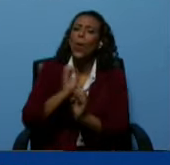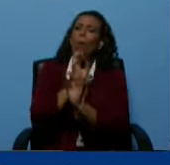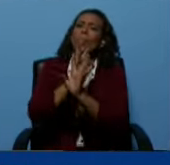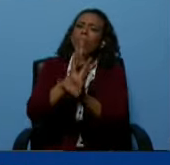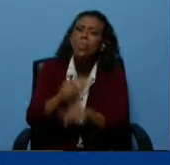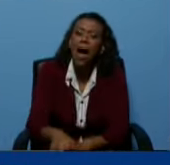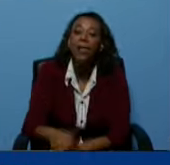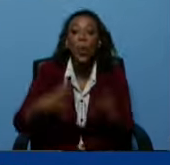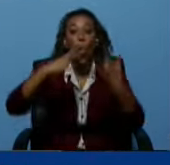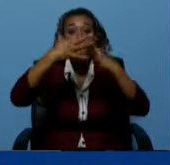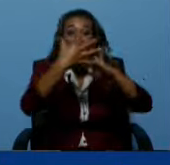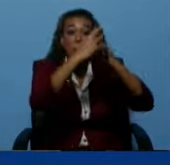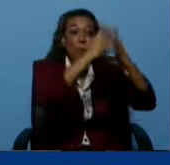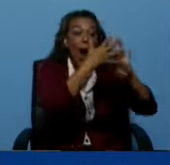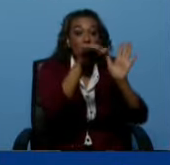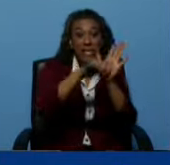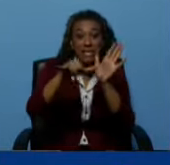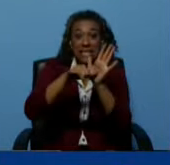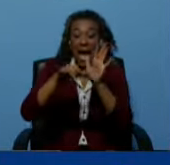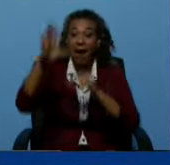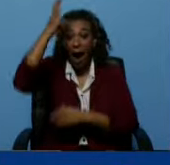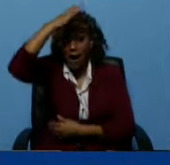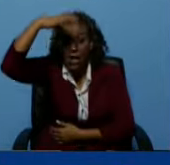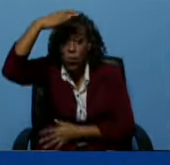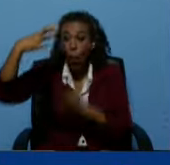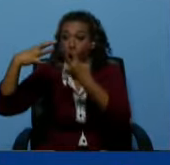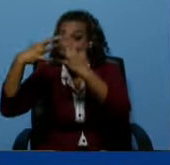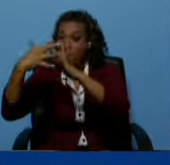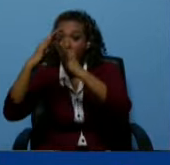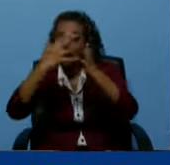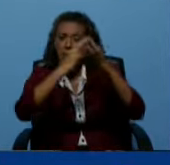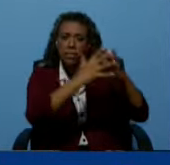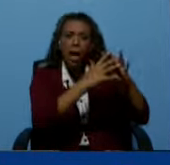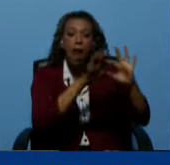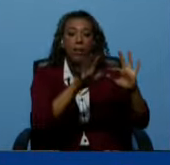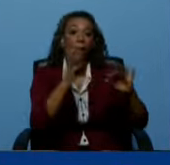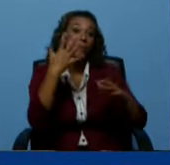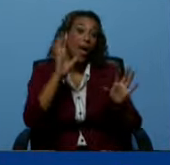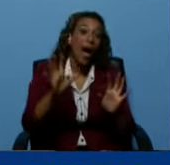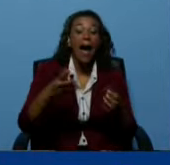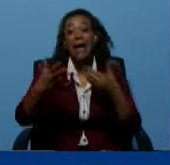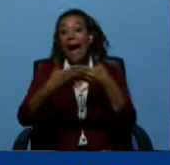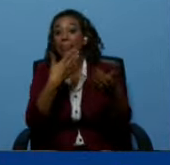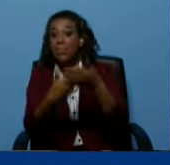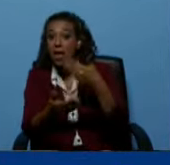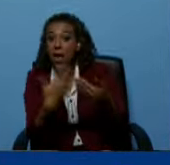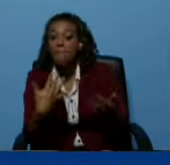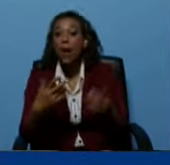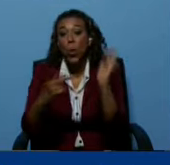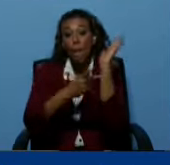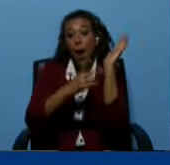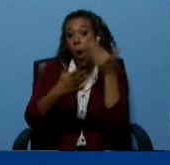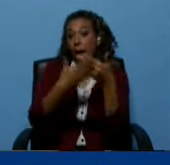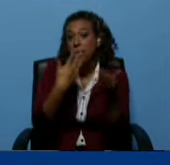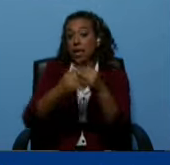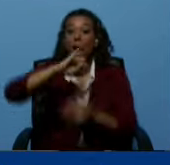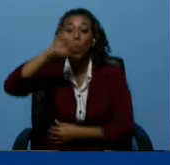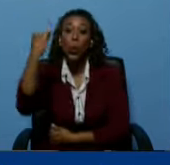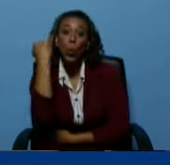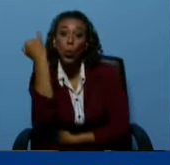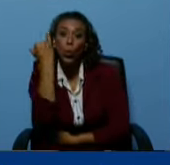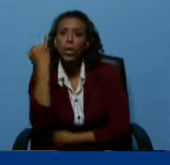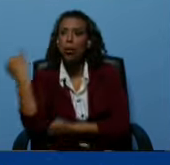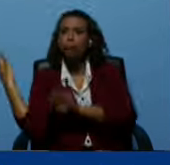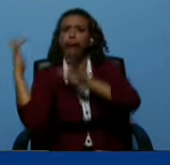todos los barrios que están en la cercanía de este materno, incluso la gente de Antímano, y pudiéramos decir del Junquito,